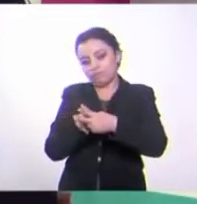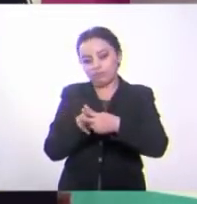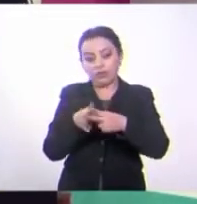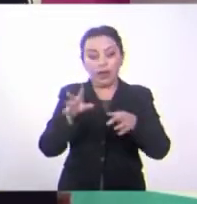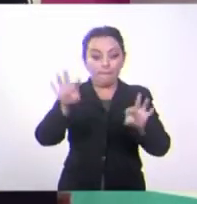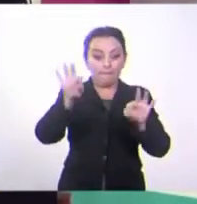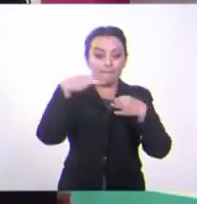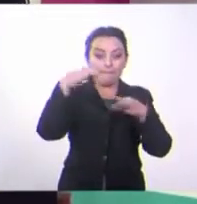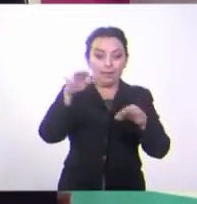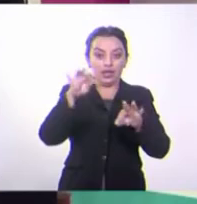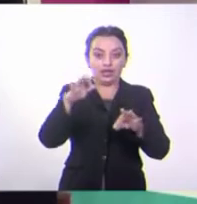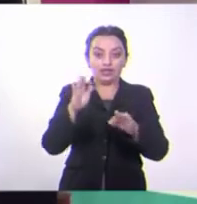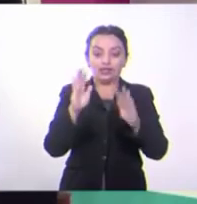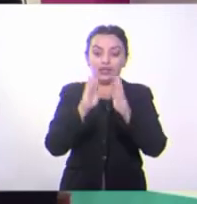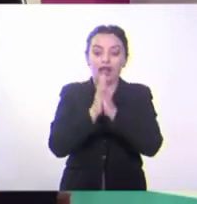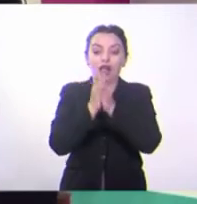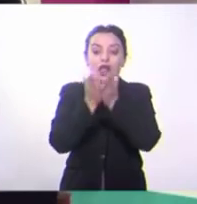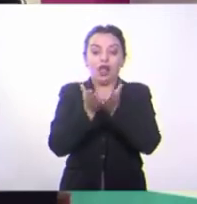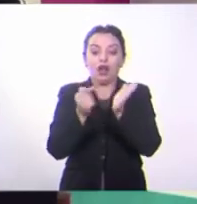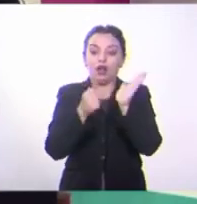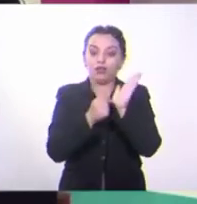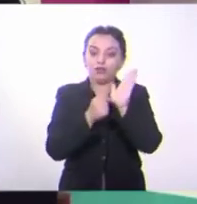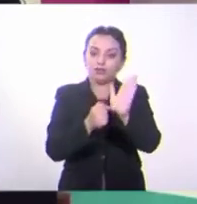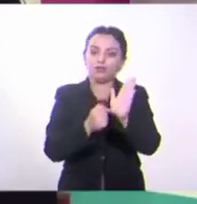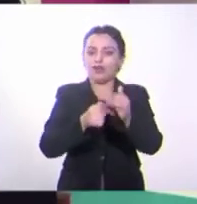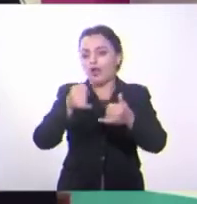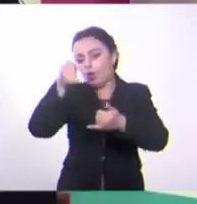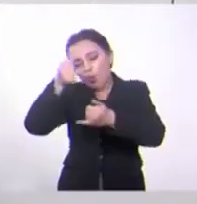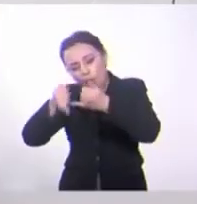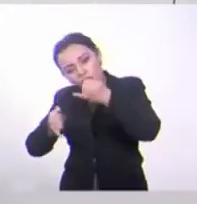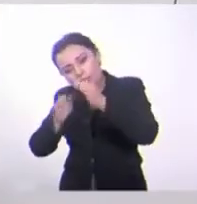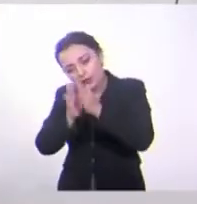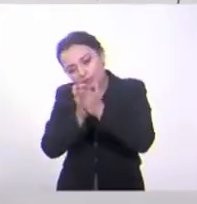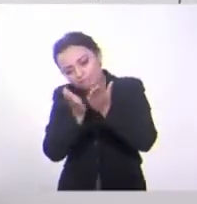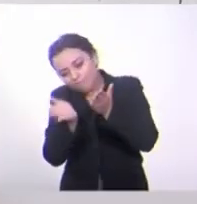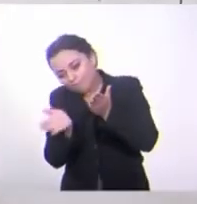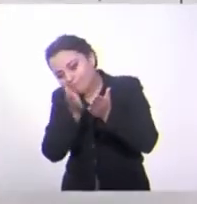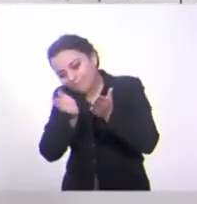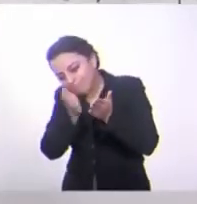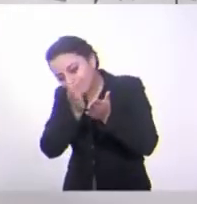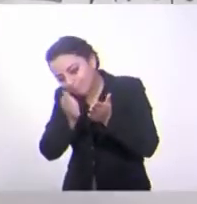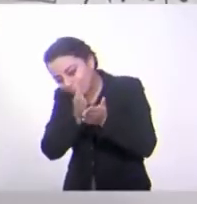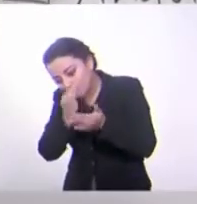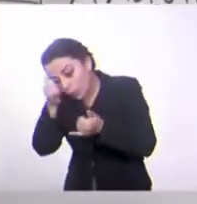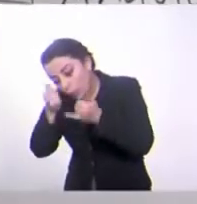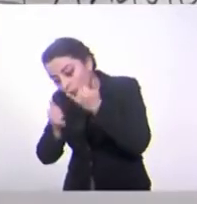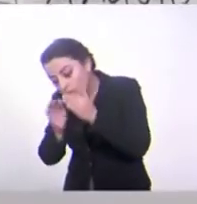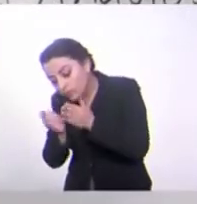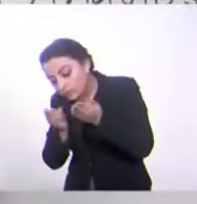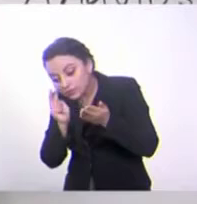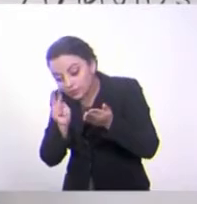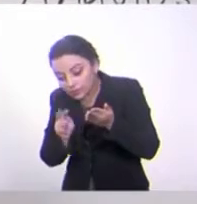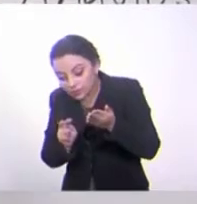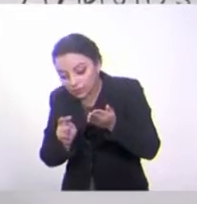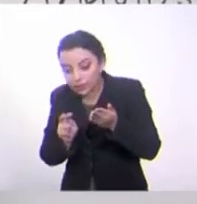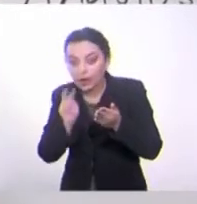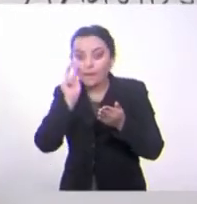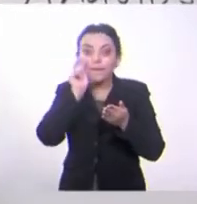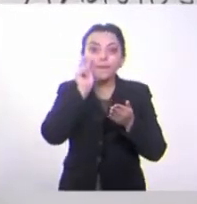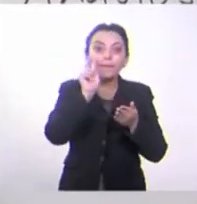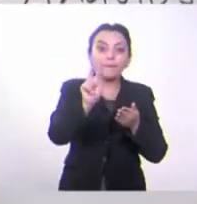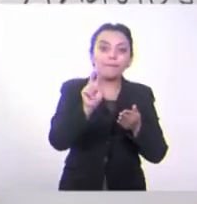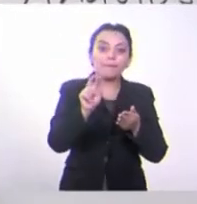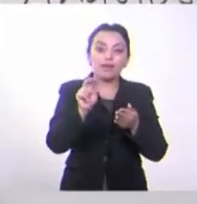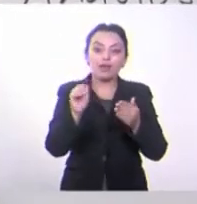que vienen en el libro de texto, las que están al final, viene la figura de esos dos triángulos que ustedes pueden observar.